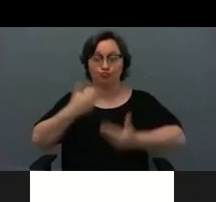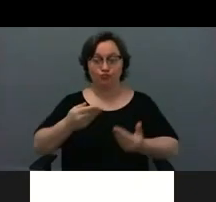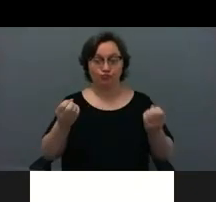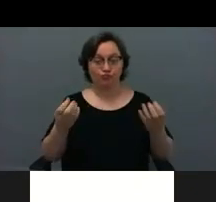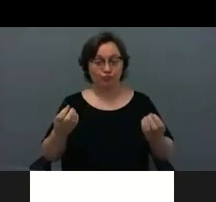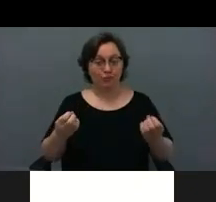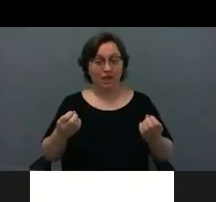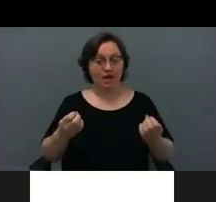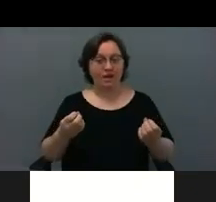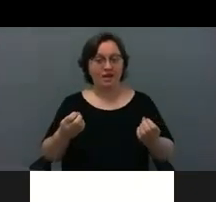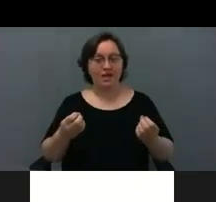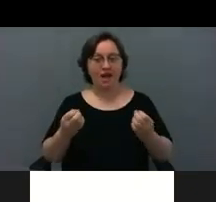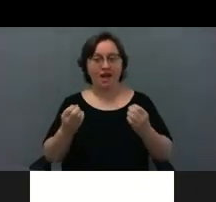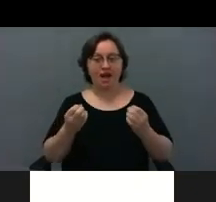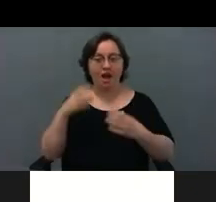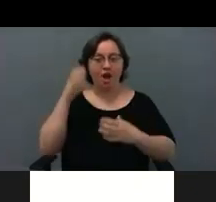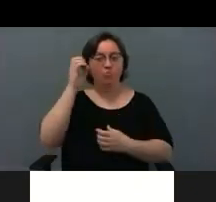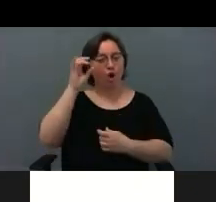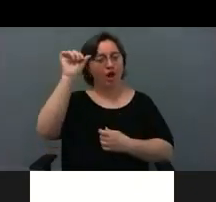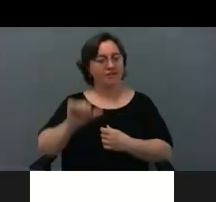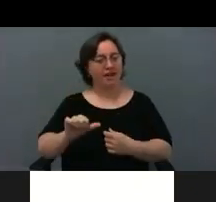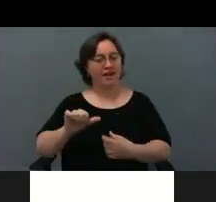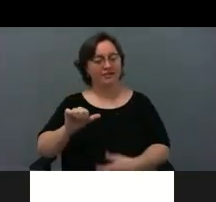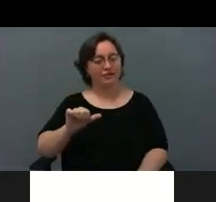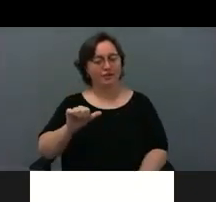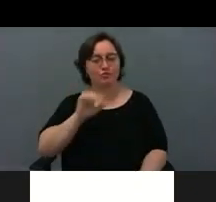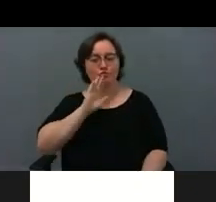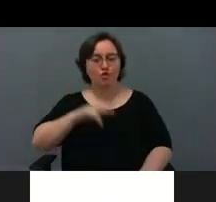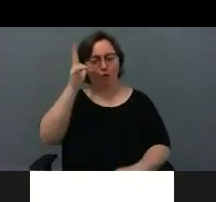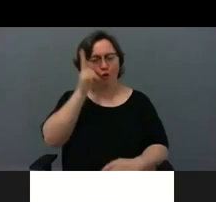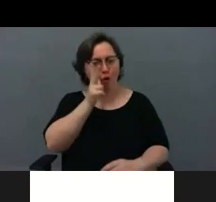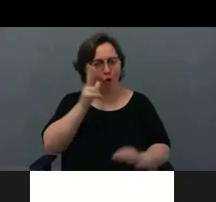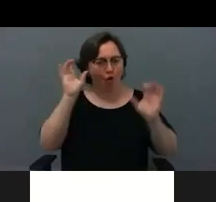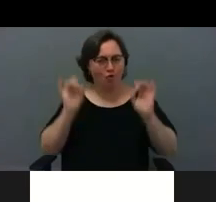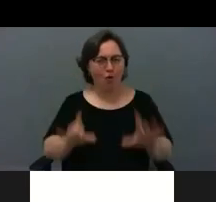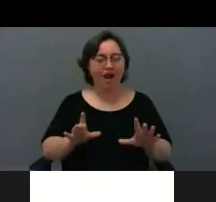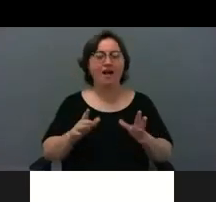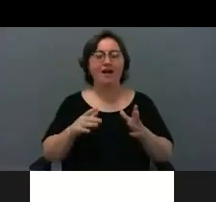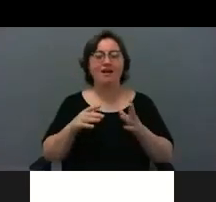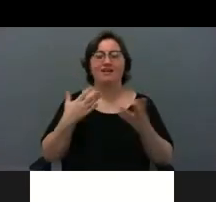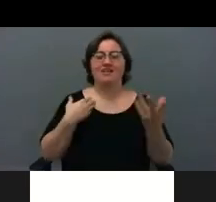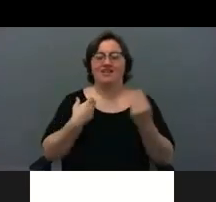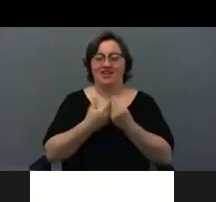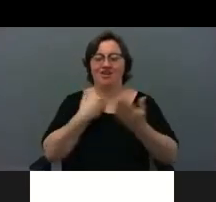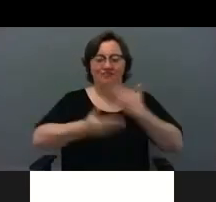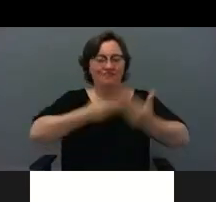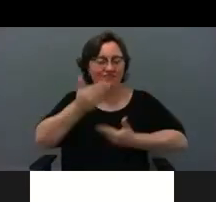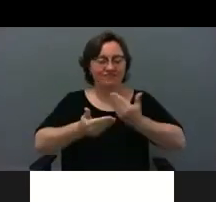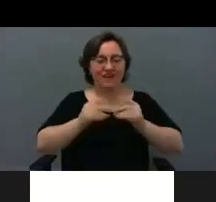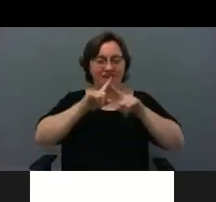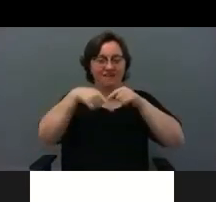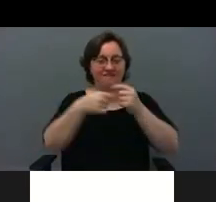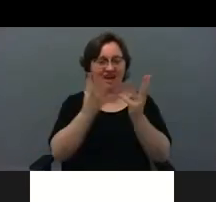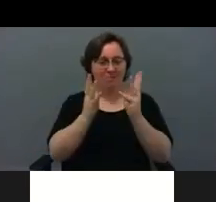no hemos tenido ya suficientes ponentes de lujo, hemos tenido a esta familia